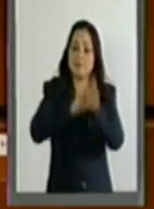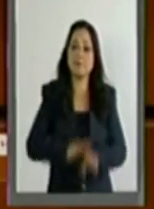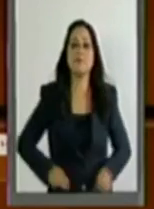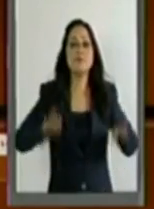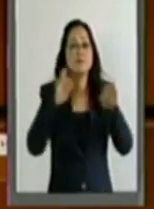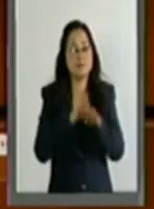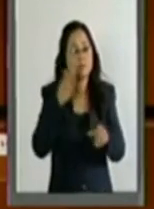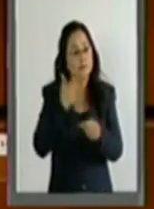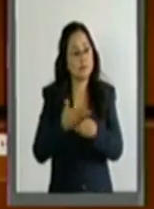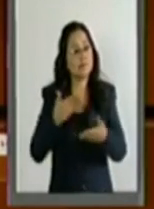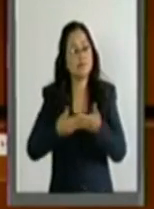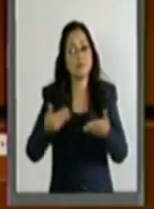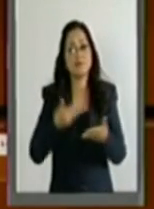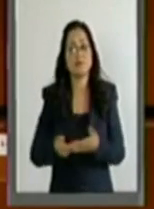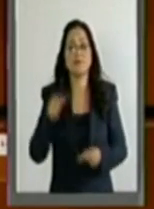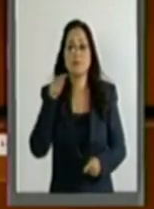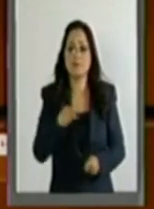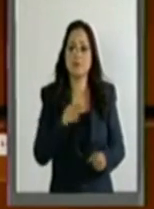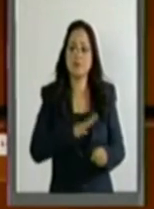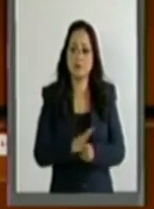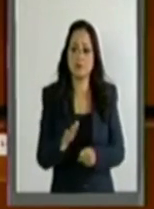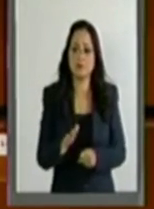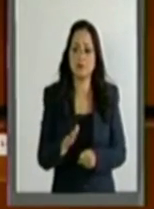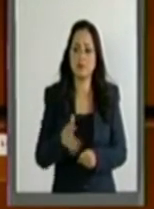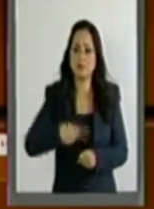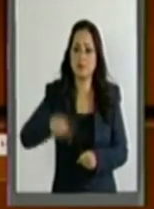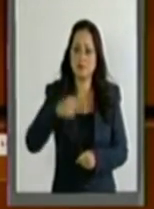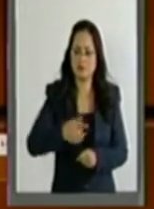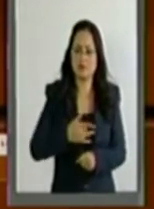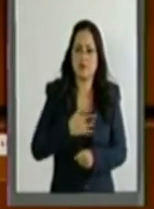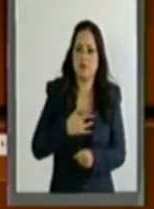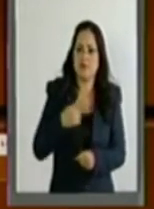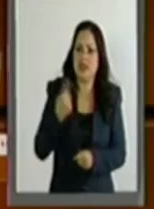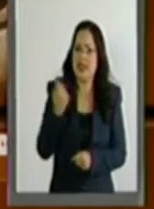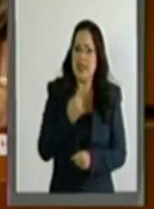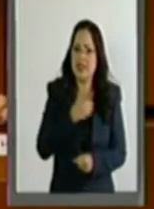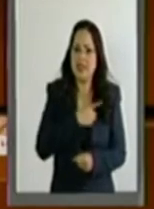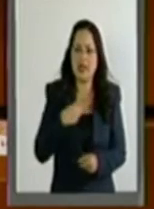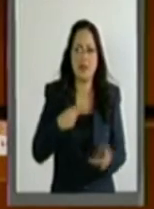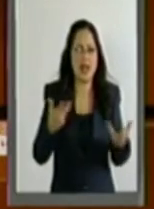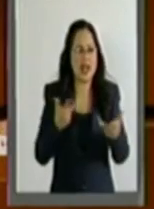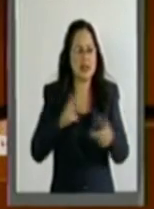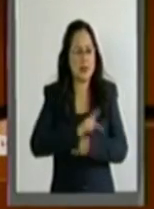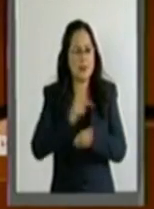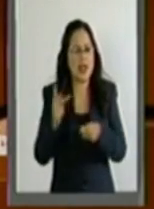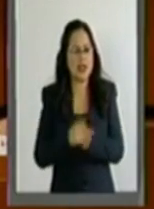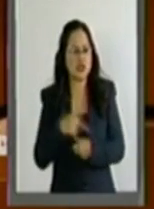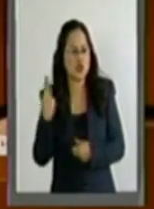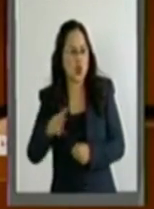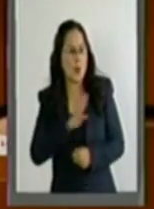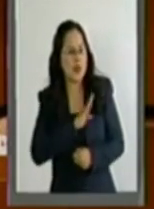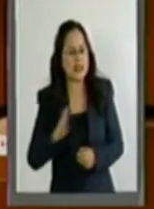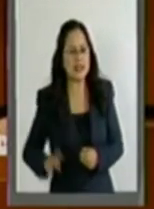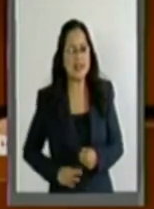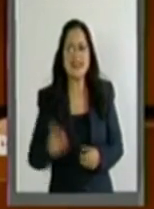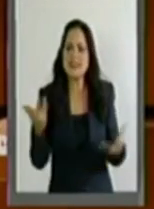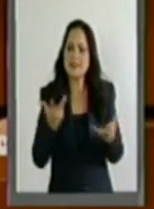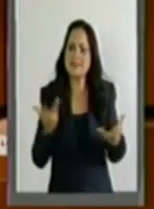discusión es cómo debe de actuar un país y el jefe del ejecutivo de un país.